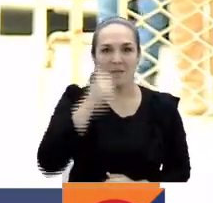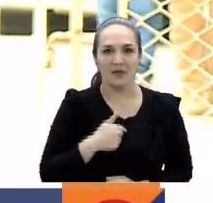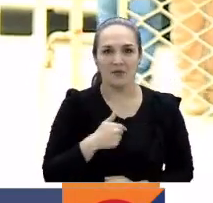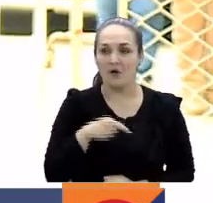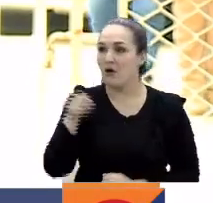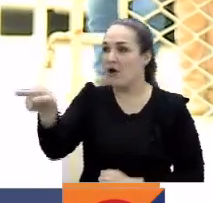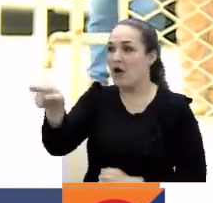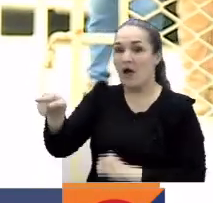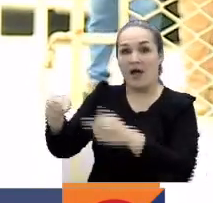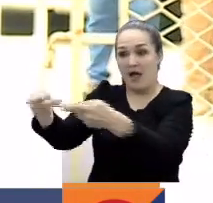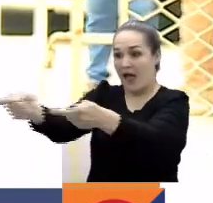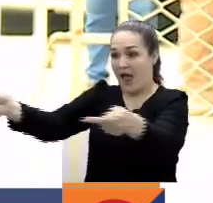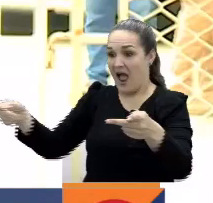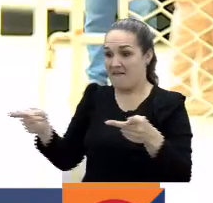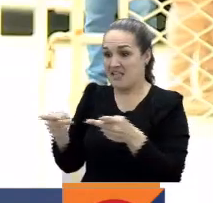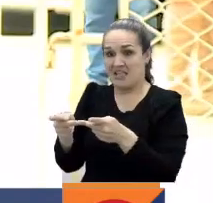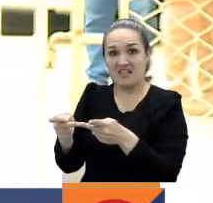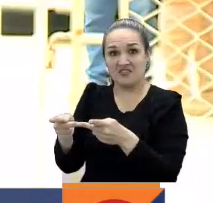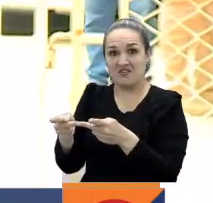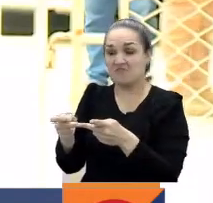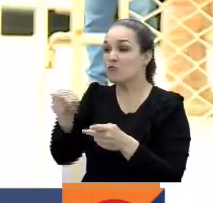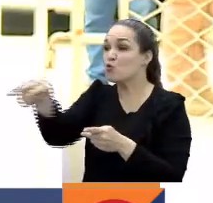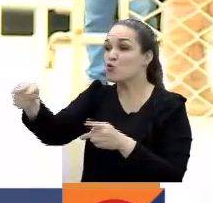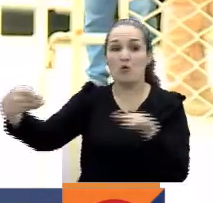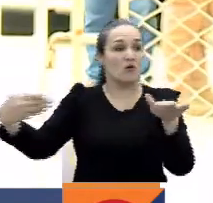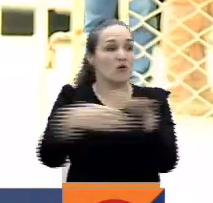habitación, a la cocina o a la sala.